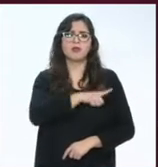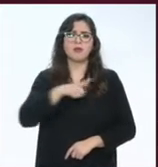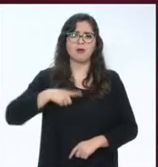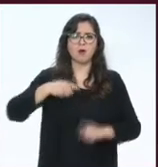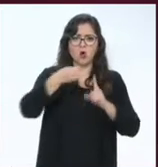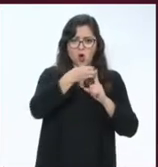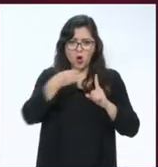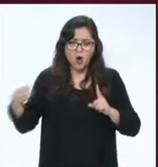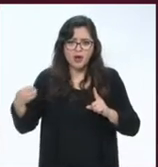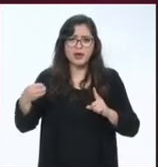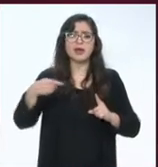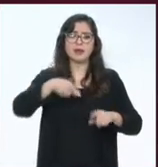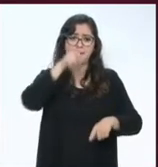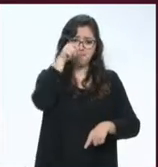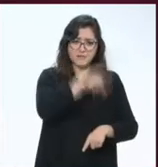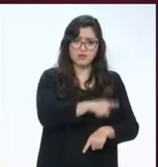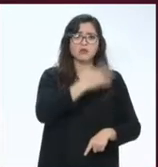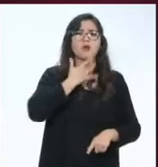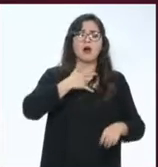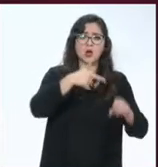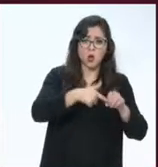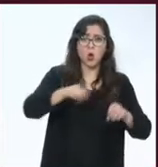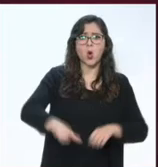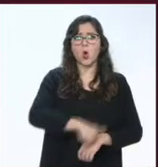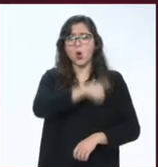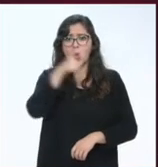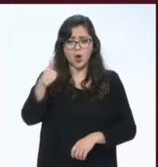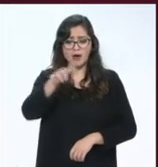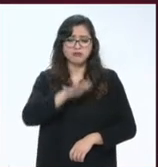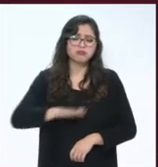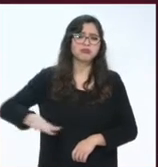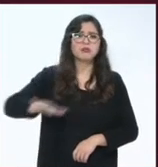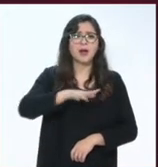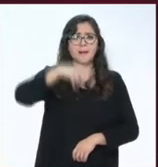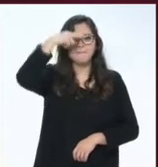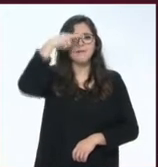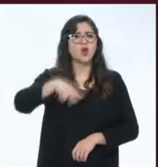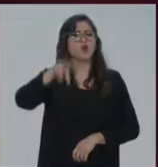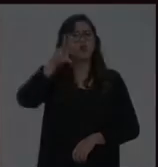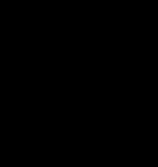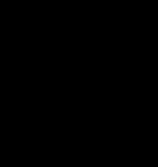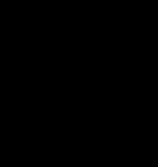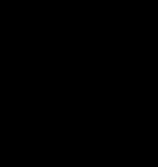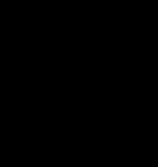todos. Vamos a limpiar al país de corrupción.